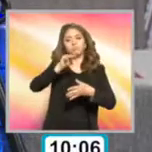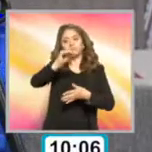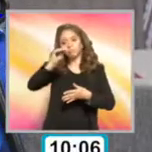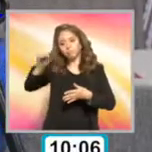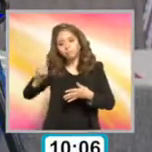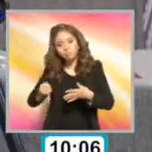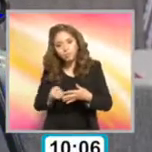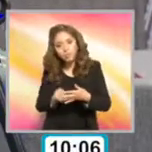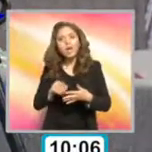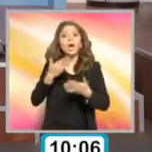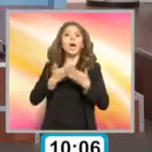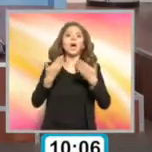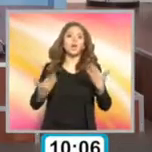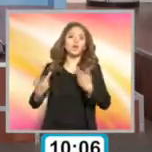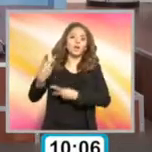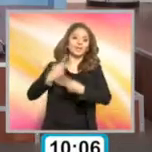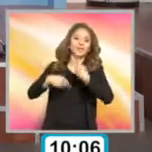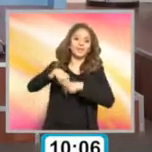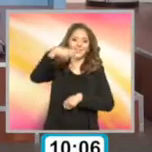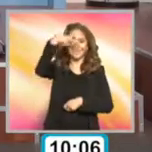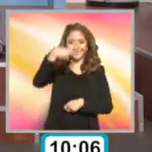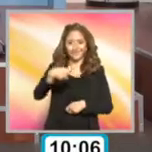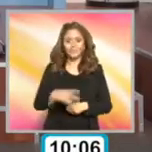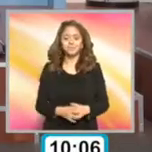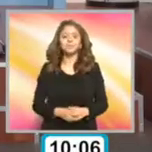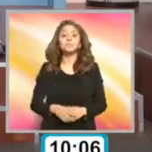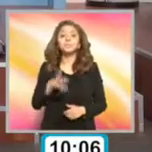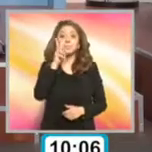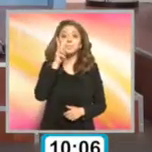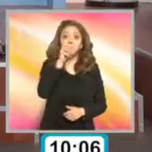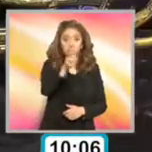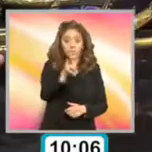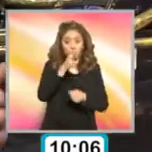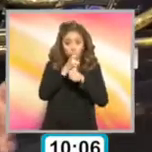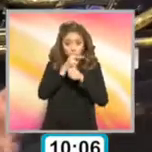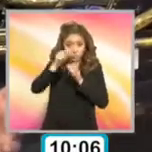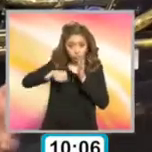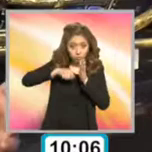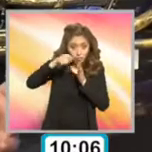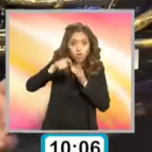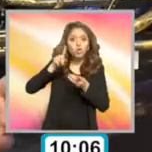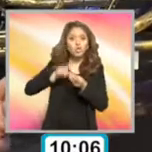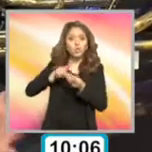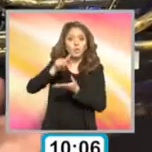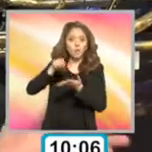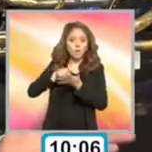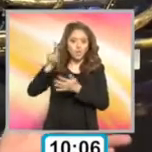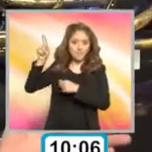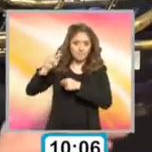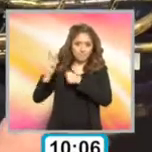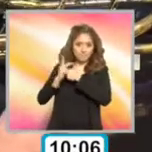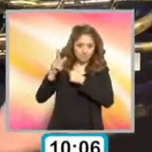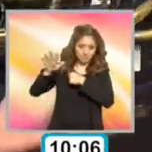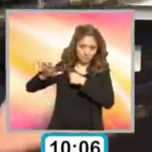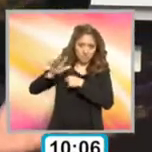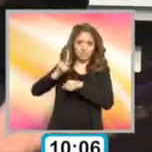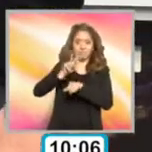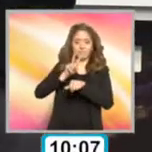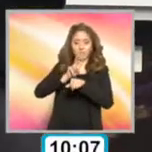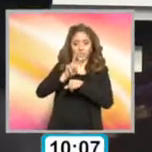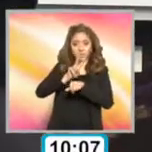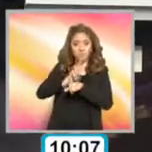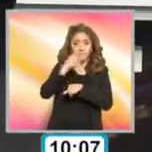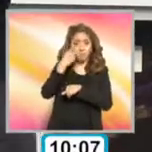pues ahora nos toca México, ¿verdad? Estaba checando el videoclip que lo filmaron, por cierto, en Venezuela. Y tiene muchos views,